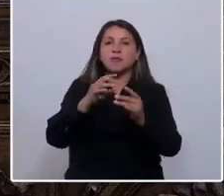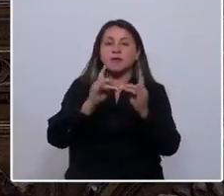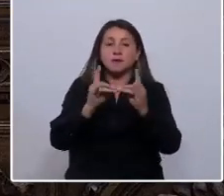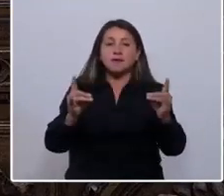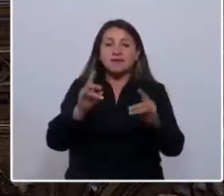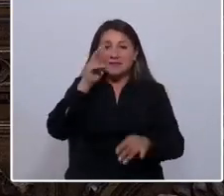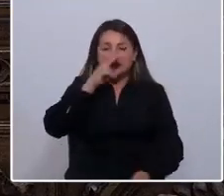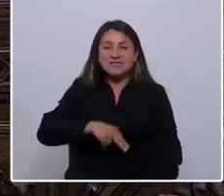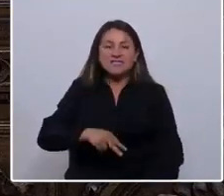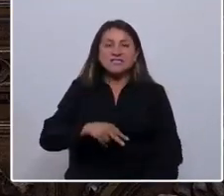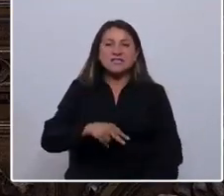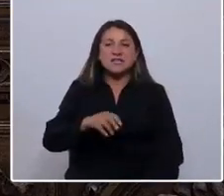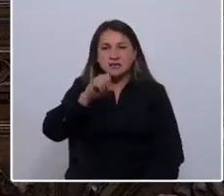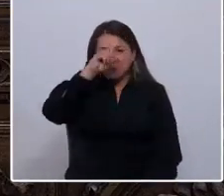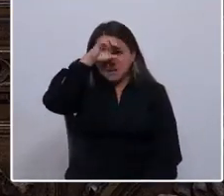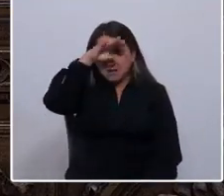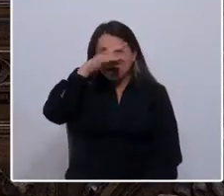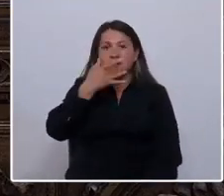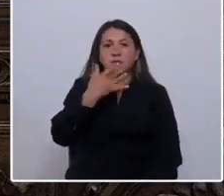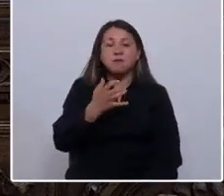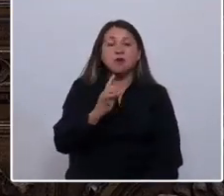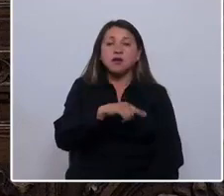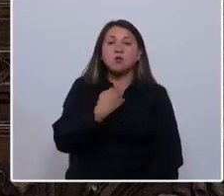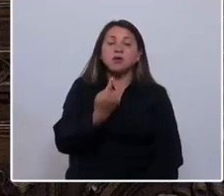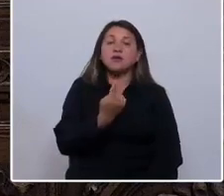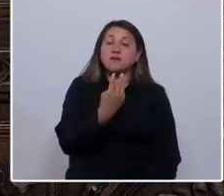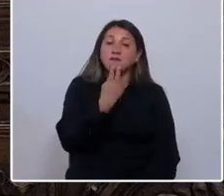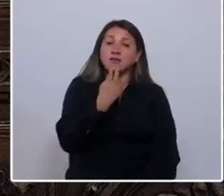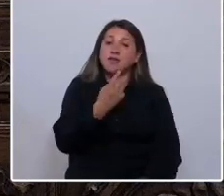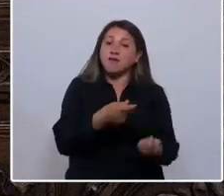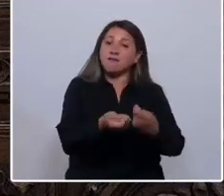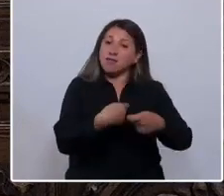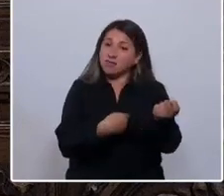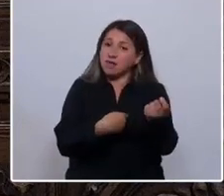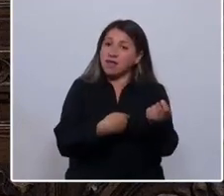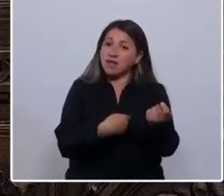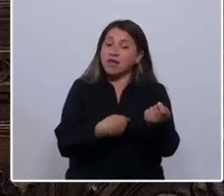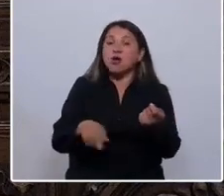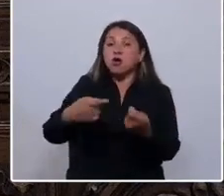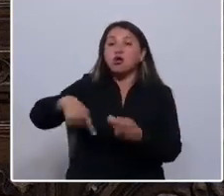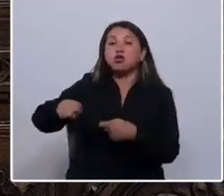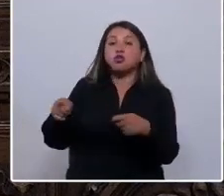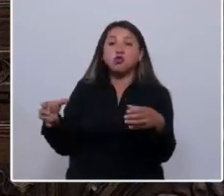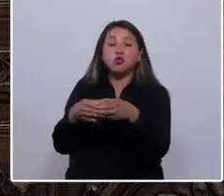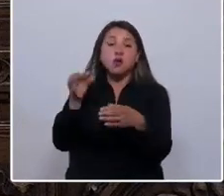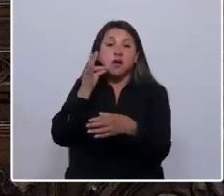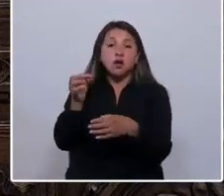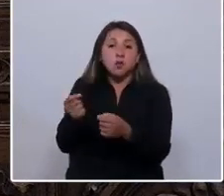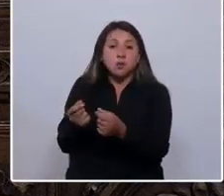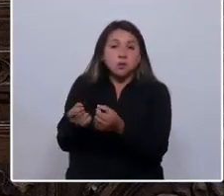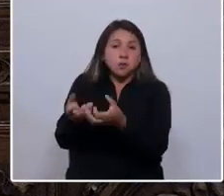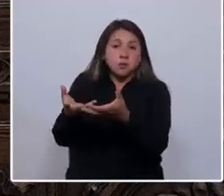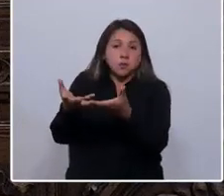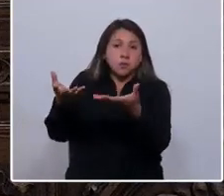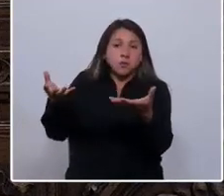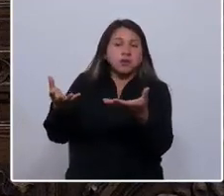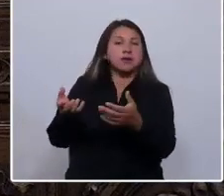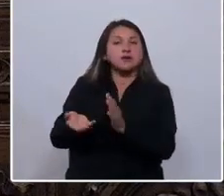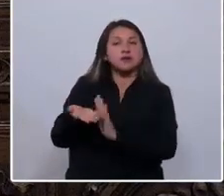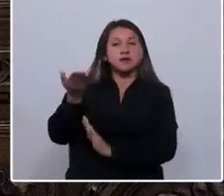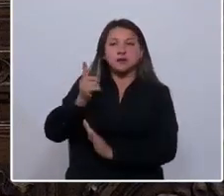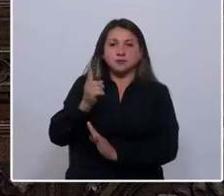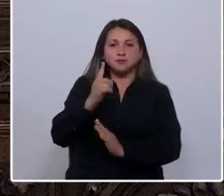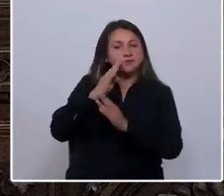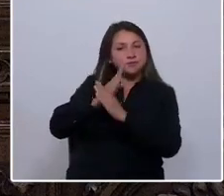mineras, porque no hipotecaremos nuestra vida ni la de quienes vienen por seguir enriqueciendo a unos pocos, para que el principio preventivo, el